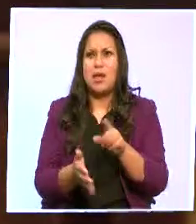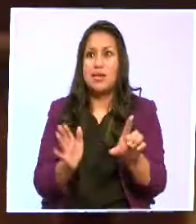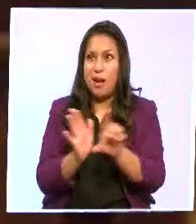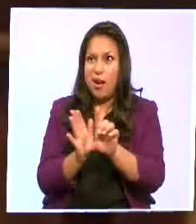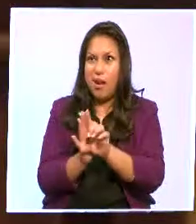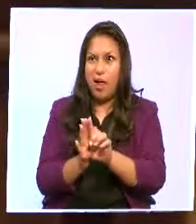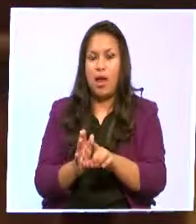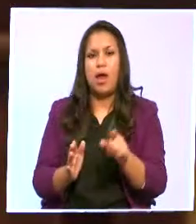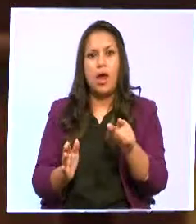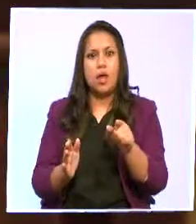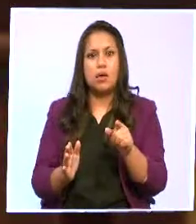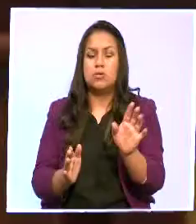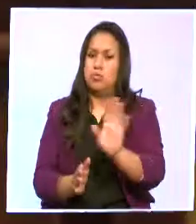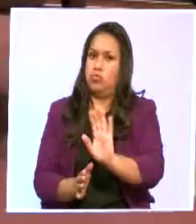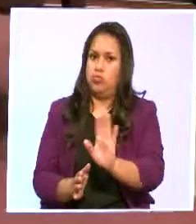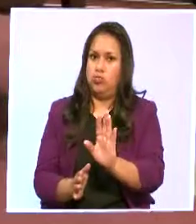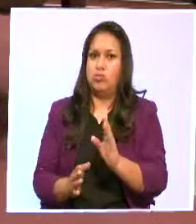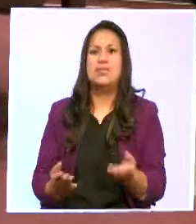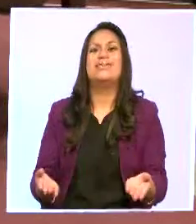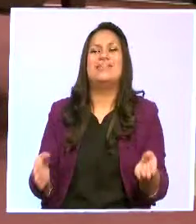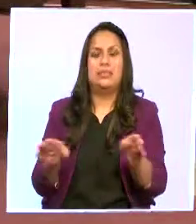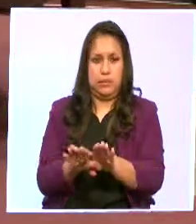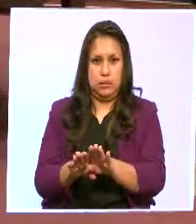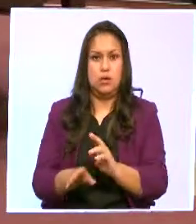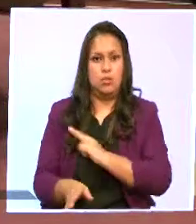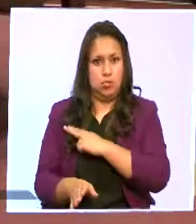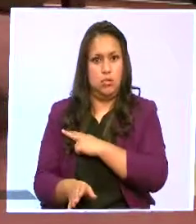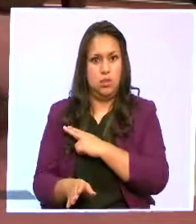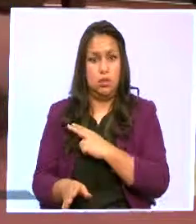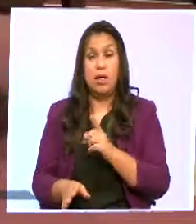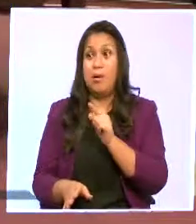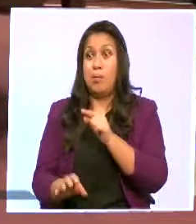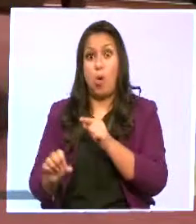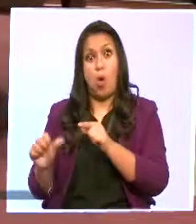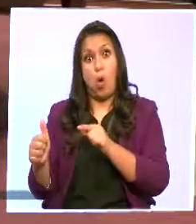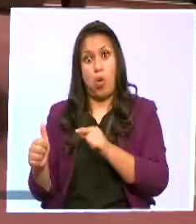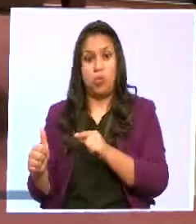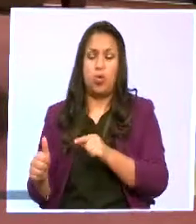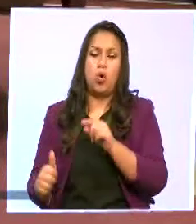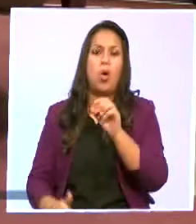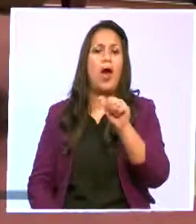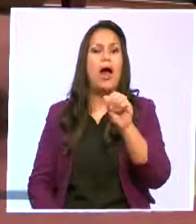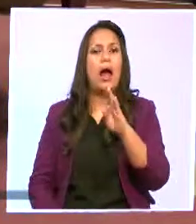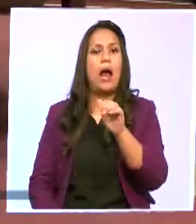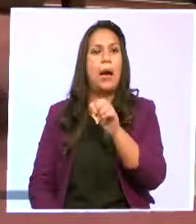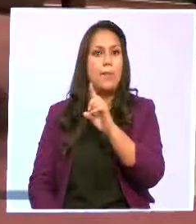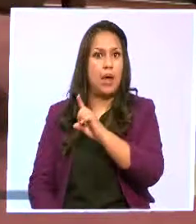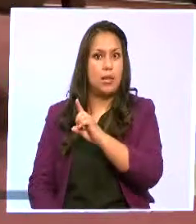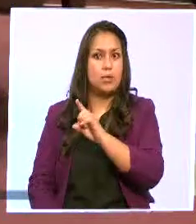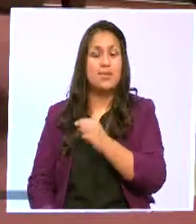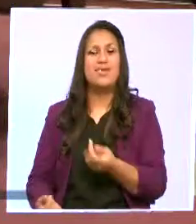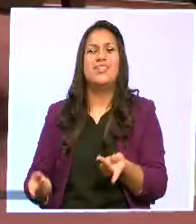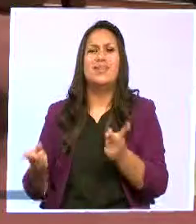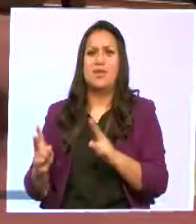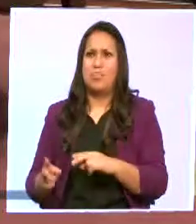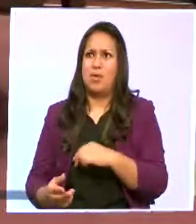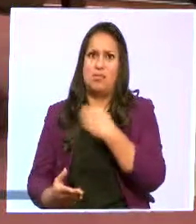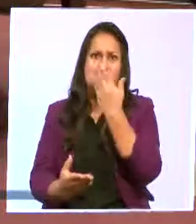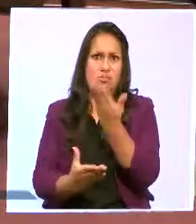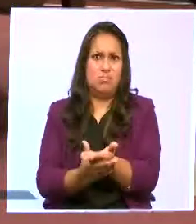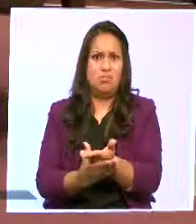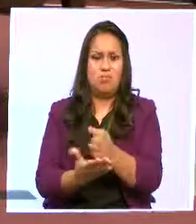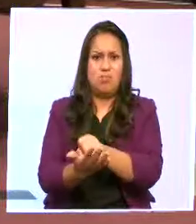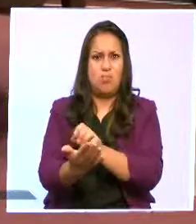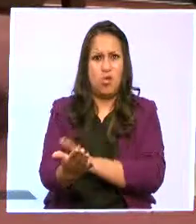fueron cerradas por decisión del pse a cesc pero a la vez el presidente de la comisión de educación raúl abad también presentó un proyecto como se van digamos a